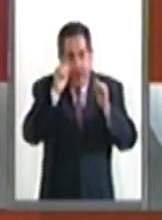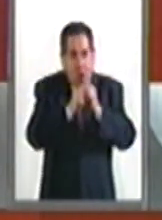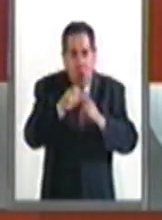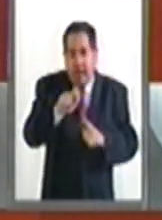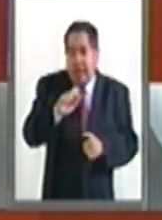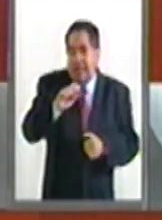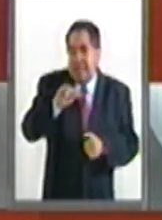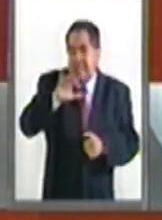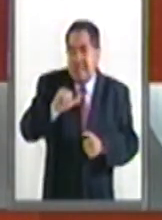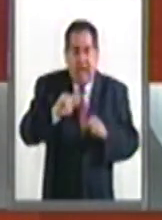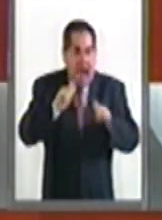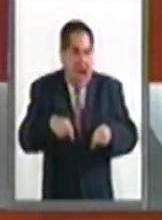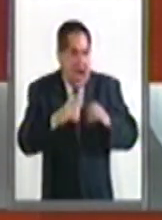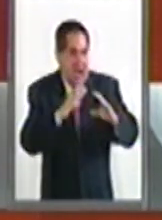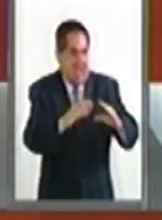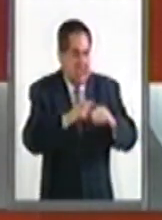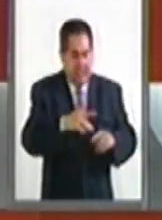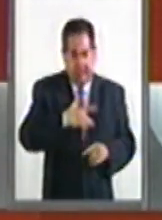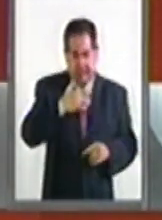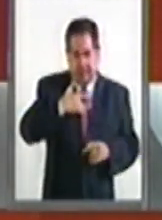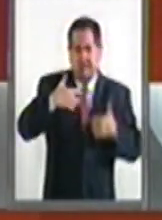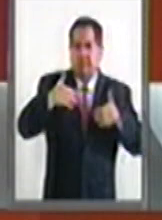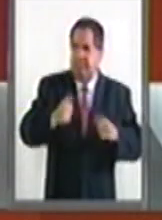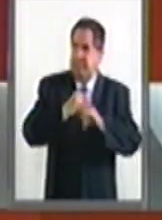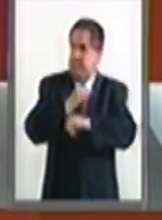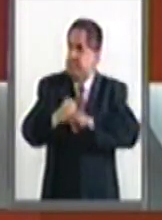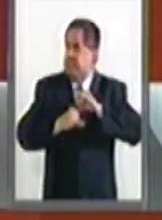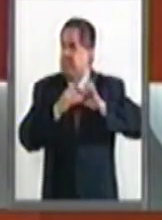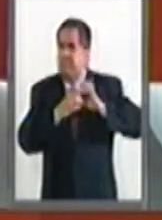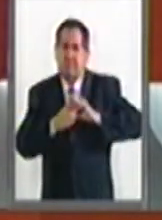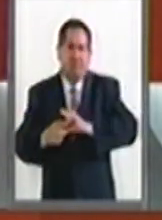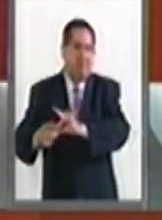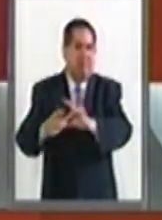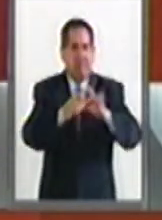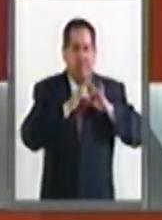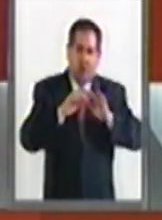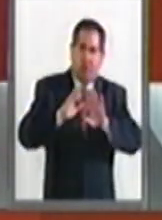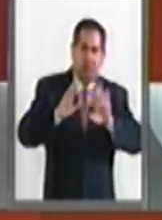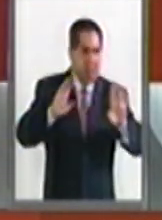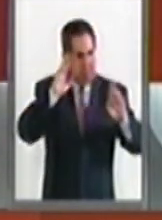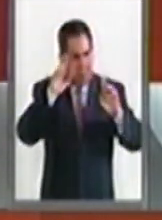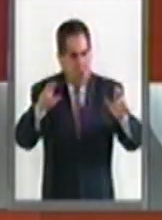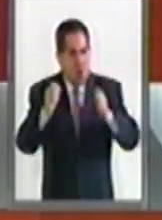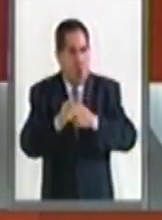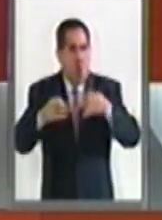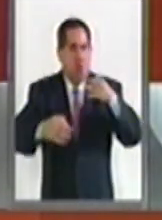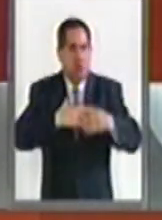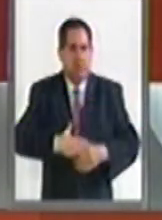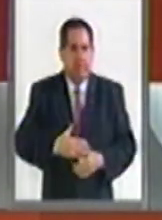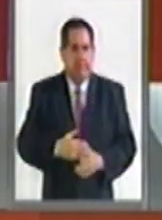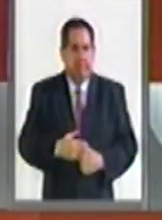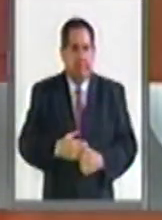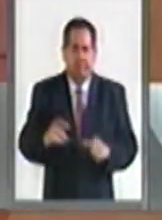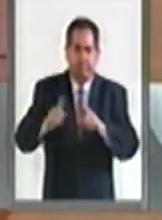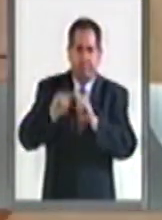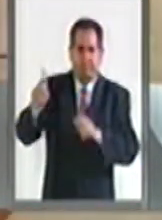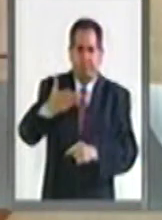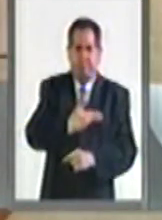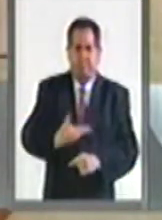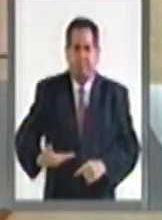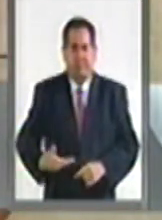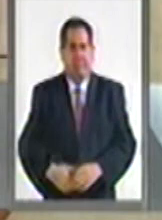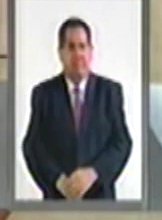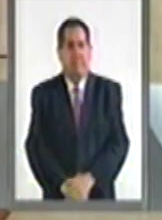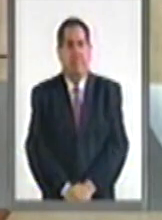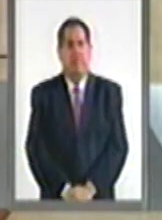ética y la conciencia de la solidaridad internacional en la independencia y en la justicia. Es cuanto, presidente.